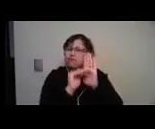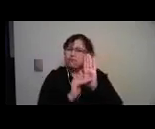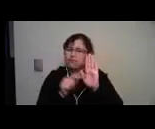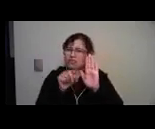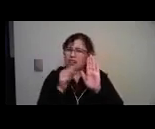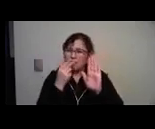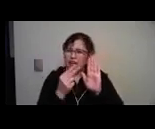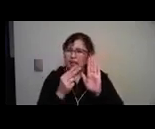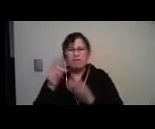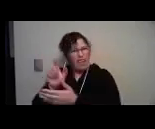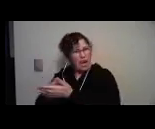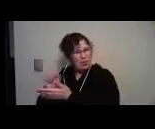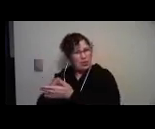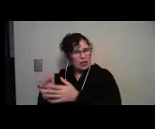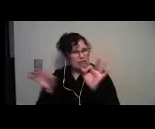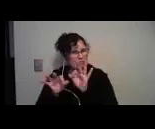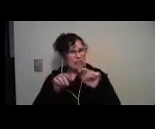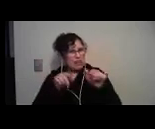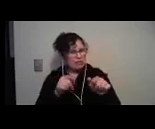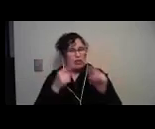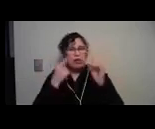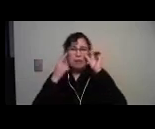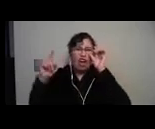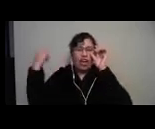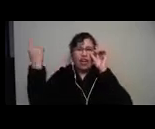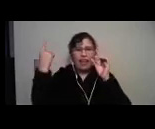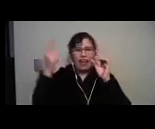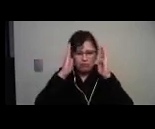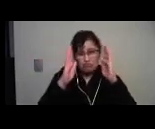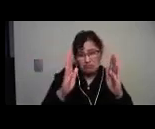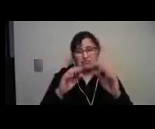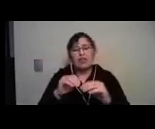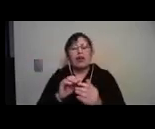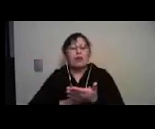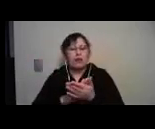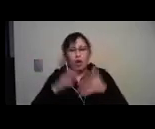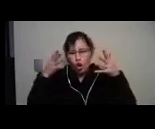a referir muchas más, pero en términos generales son estas: atención, ¿cierto? Concentración,